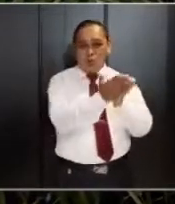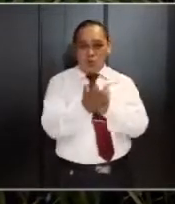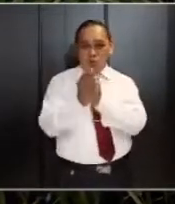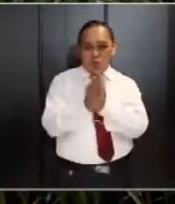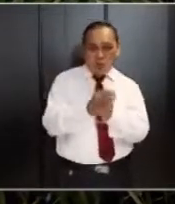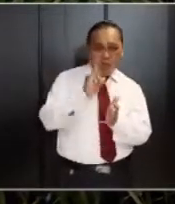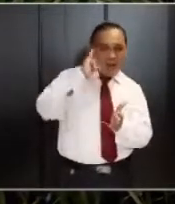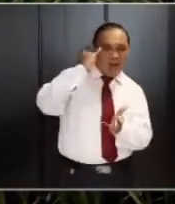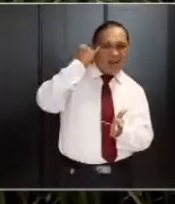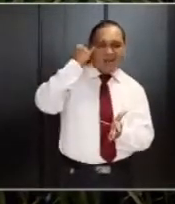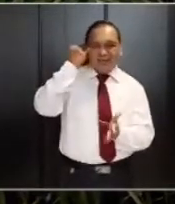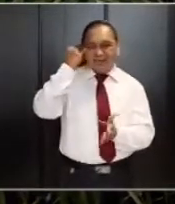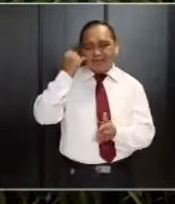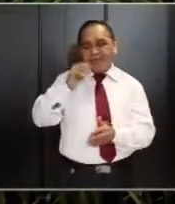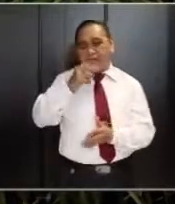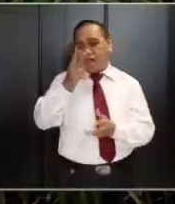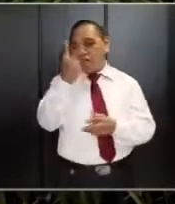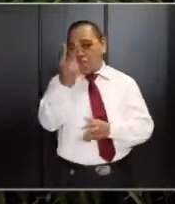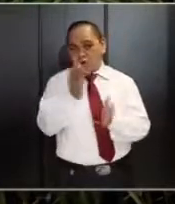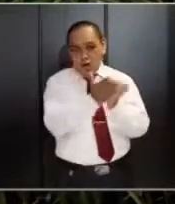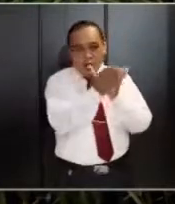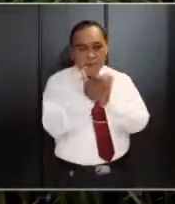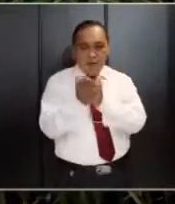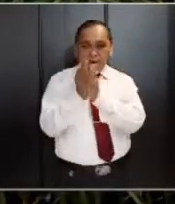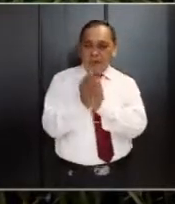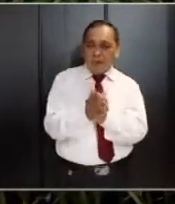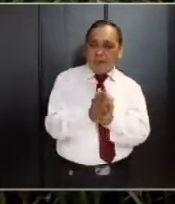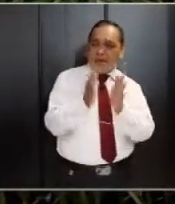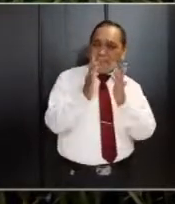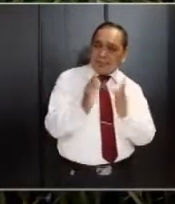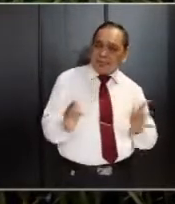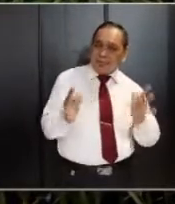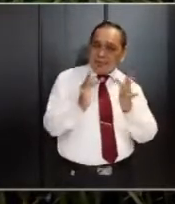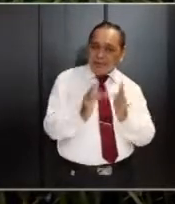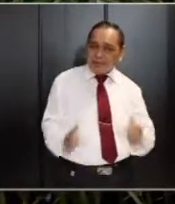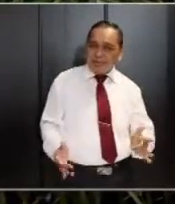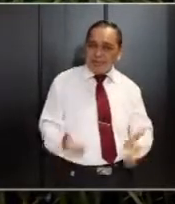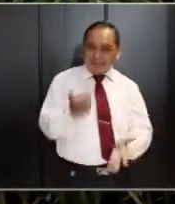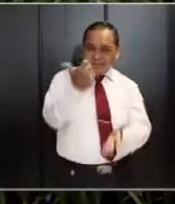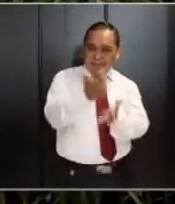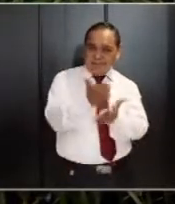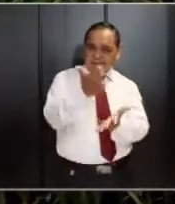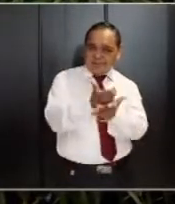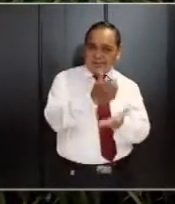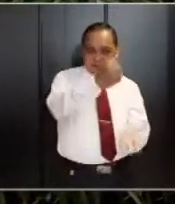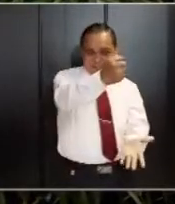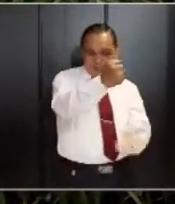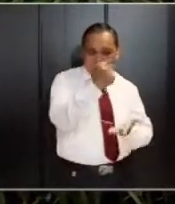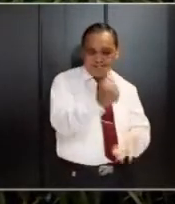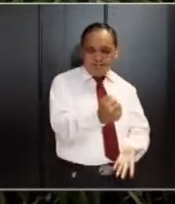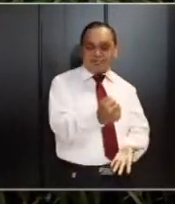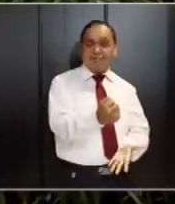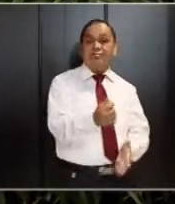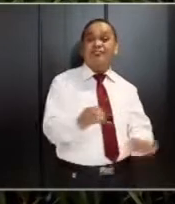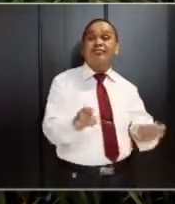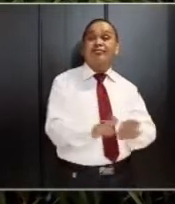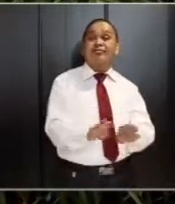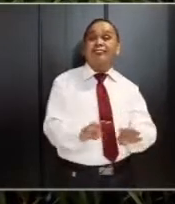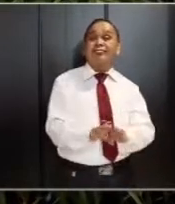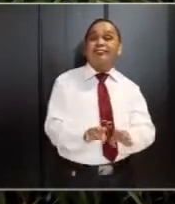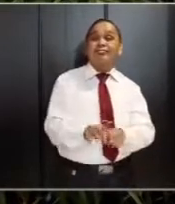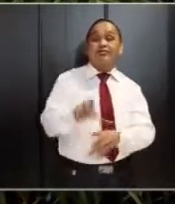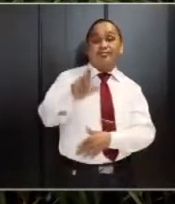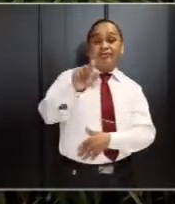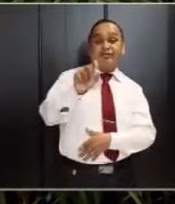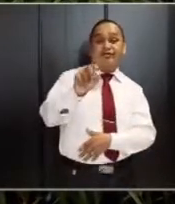otro francés. Y esta parte es importante porque los créditos internacionales están amparados bajo la ONU, el